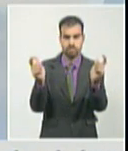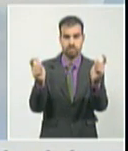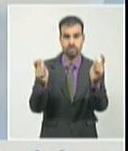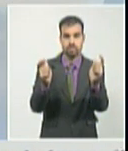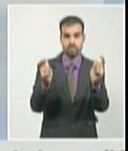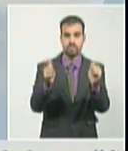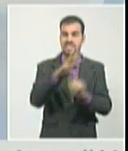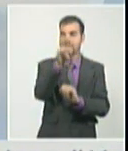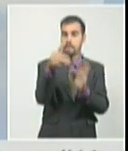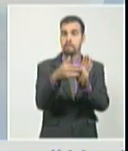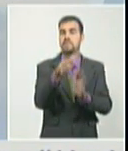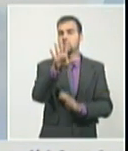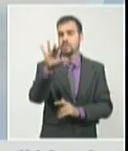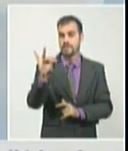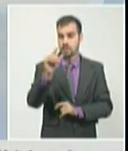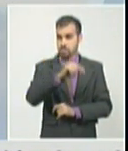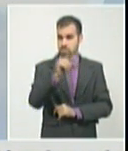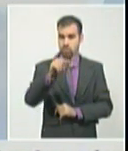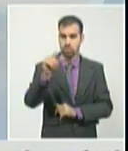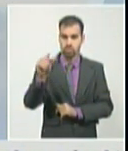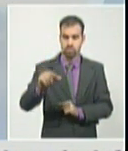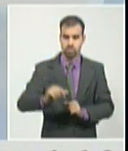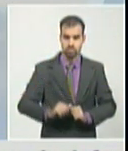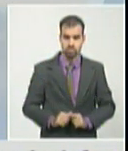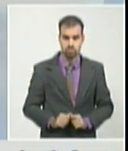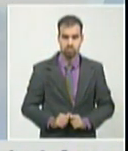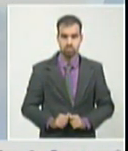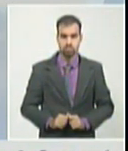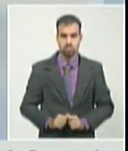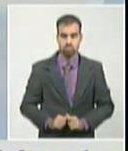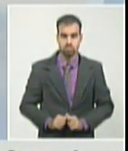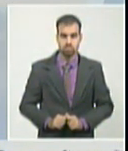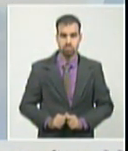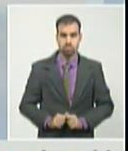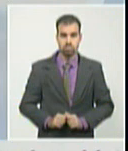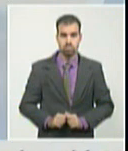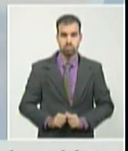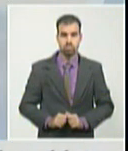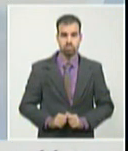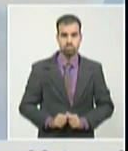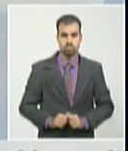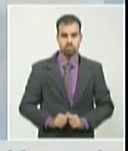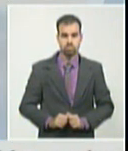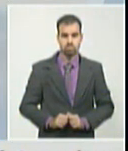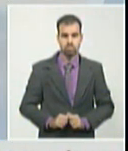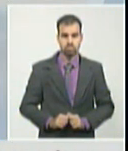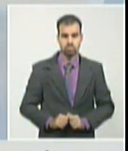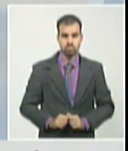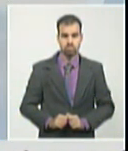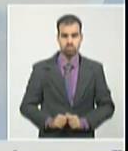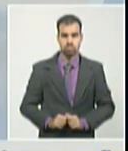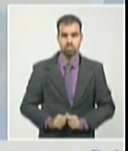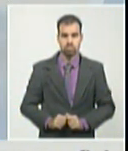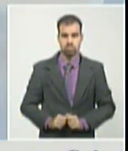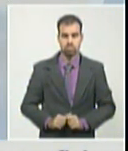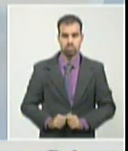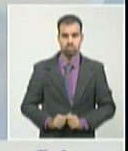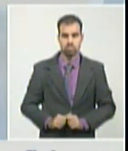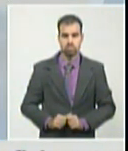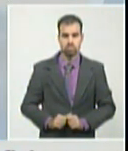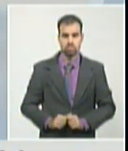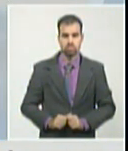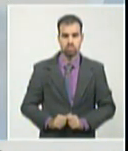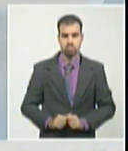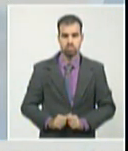57 personas estamos hablando del 19 7 por ciento de estos tres mil